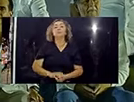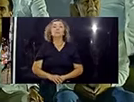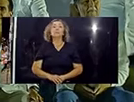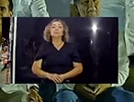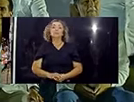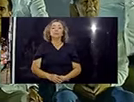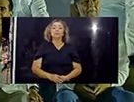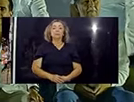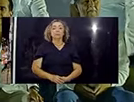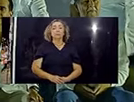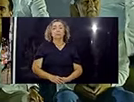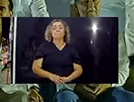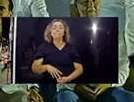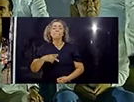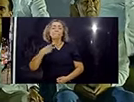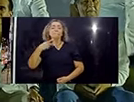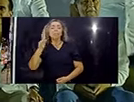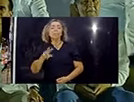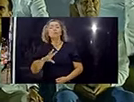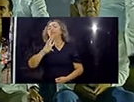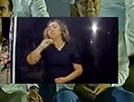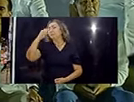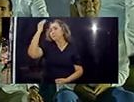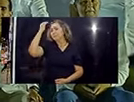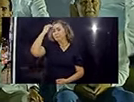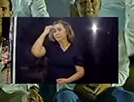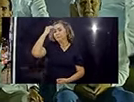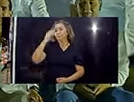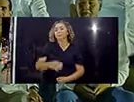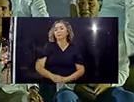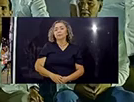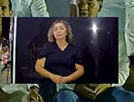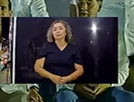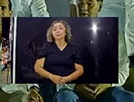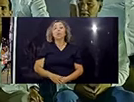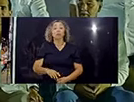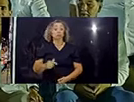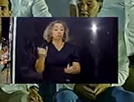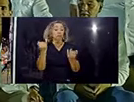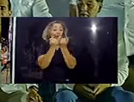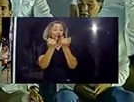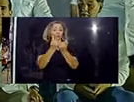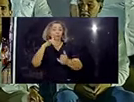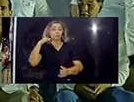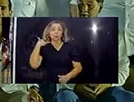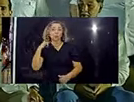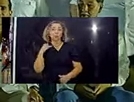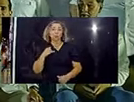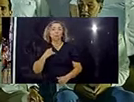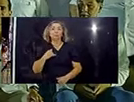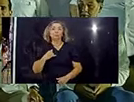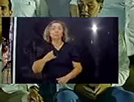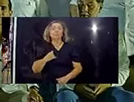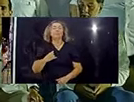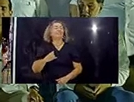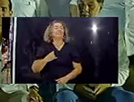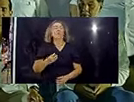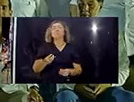arqueológicos pero poca gente sabe que también en Yucatán hay una enorme